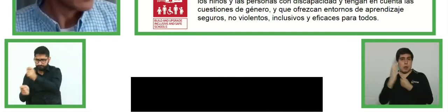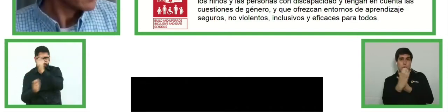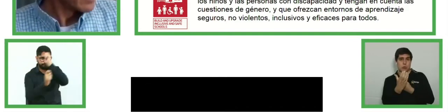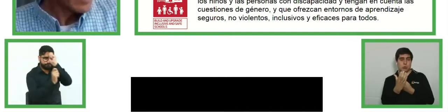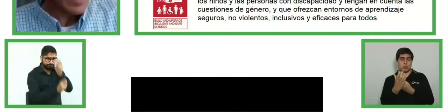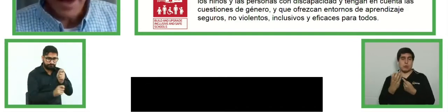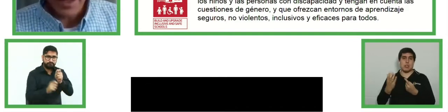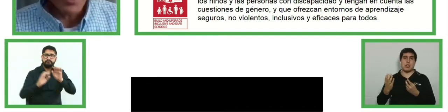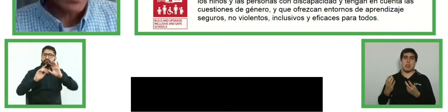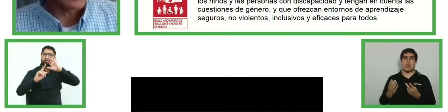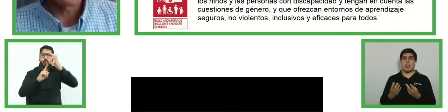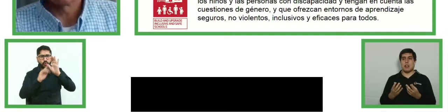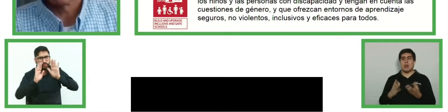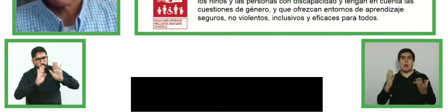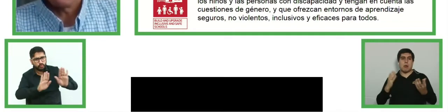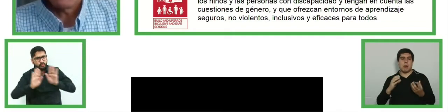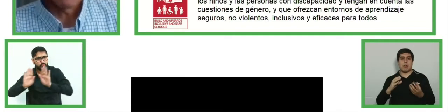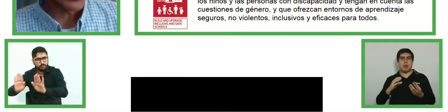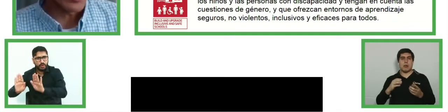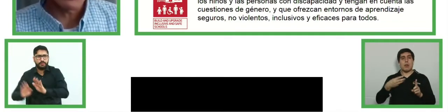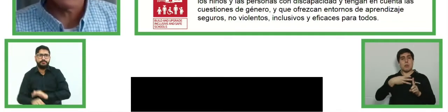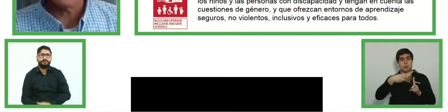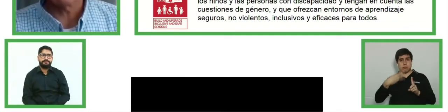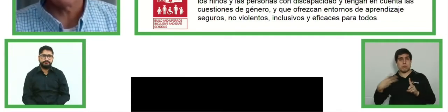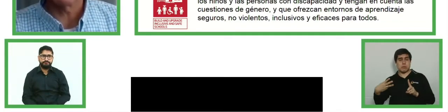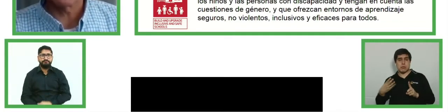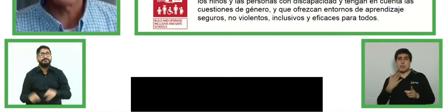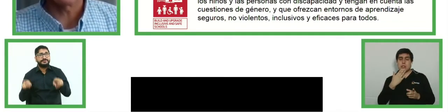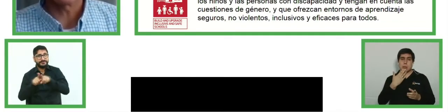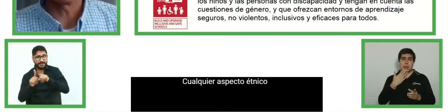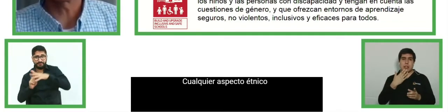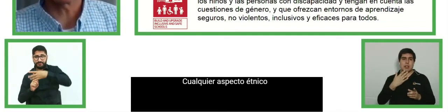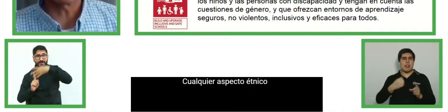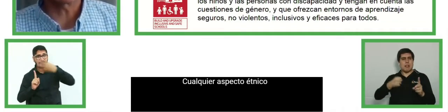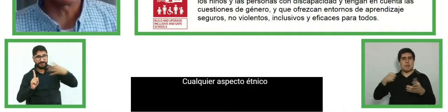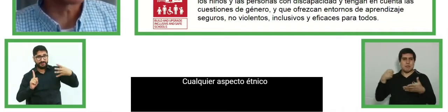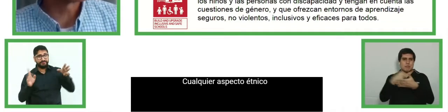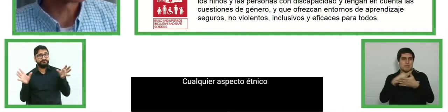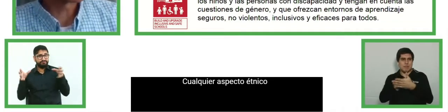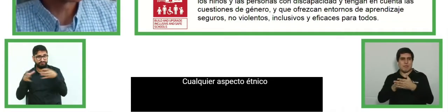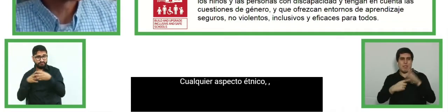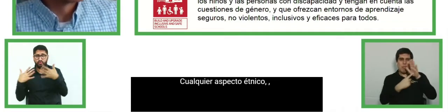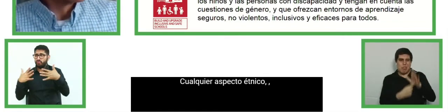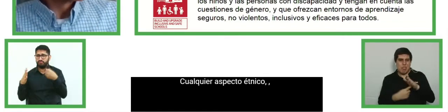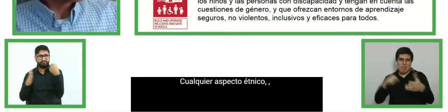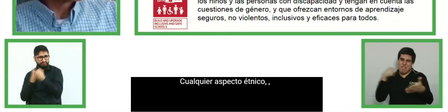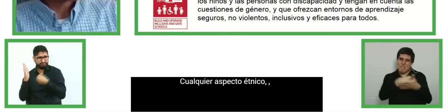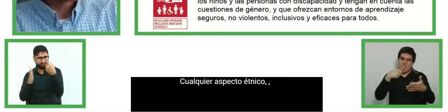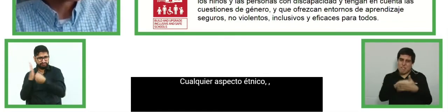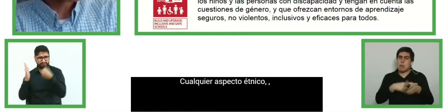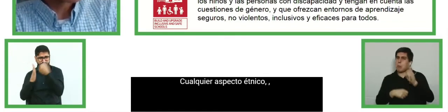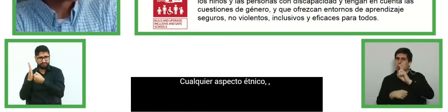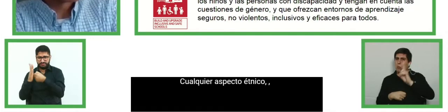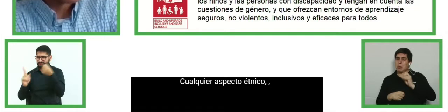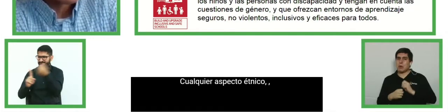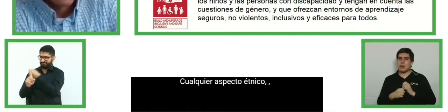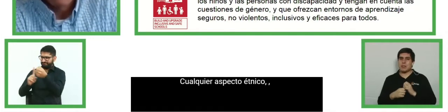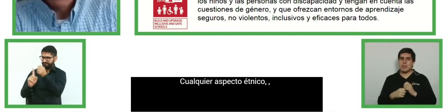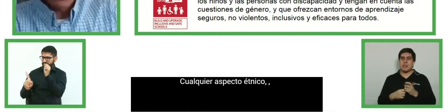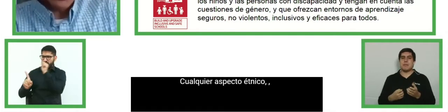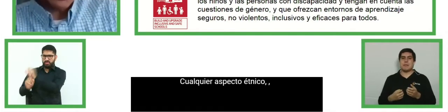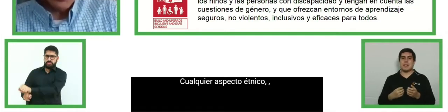aspecto LGBT, la no violencia, por supuesto, y discapacidad. Muchas veces se hablan de todas esas